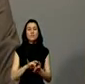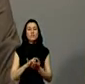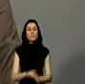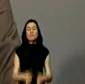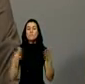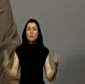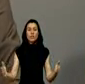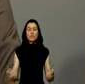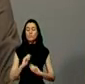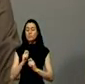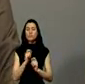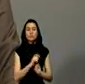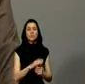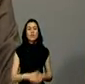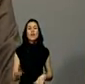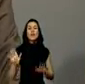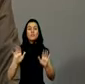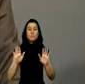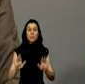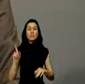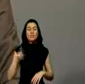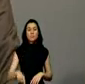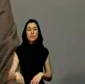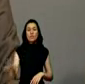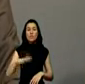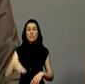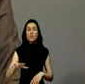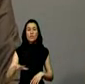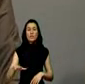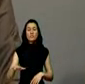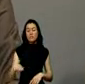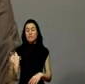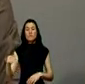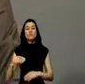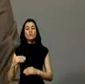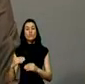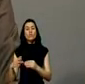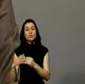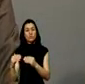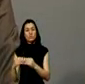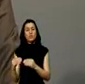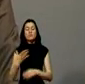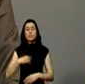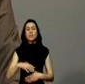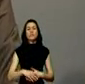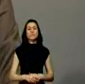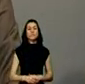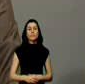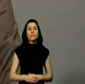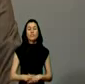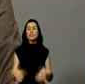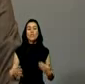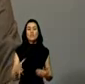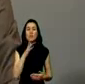aparte en las previsiones es que va a haber espacios de reserva. Por tanto, no nos hacen falta usar todos los metros que vamos a